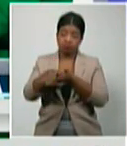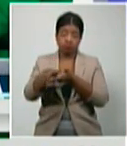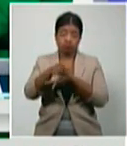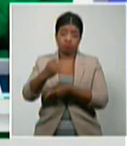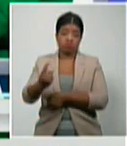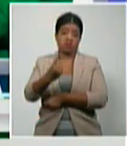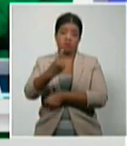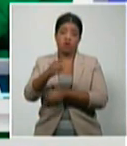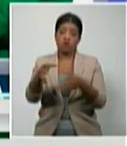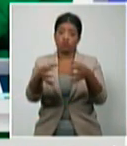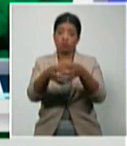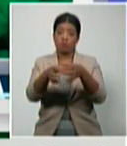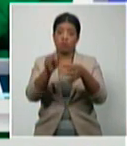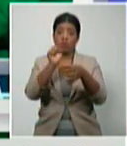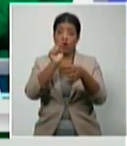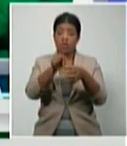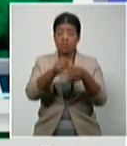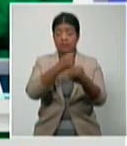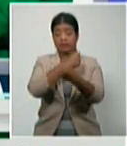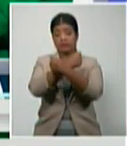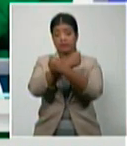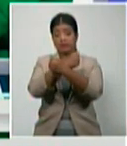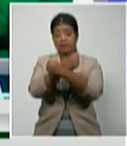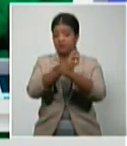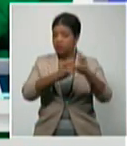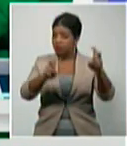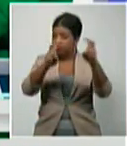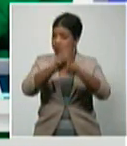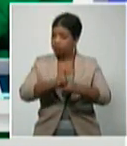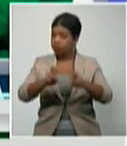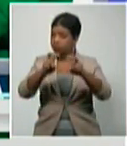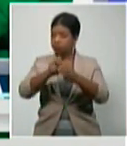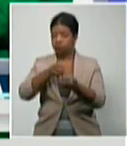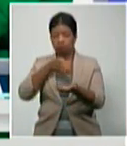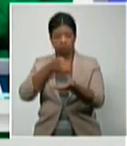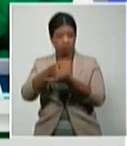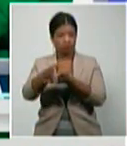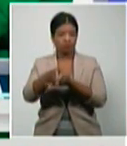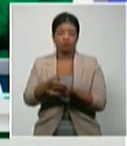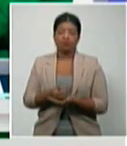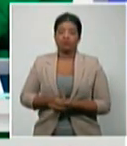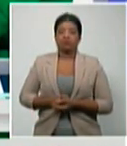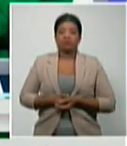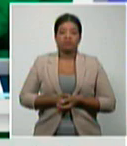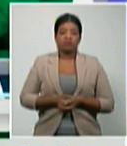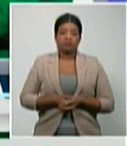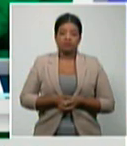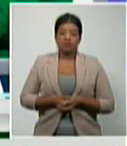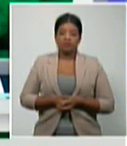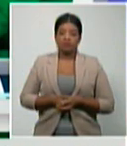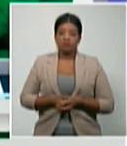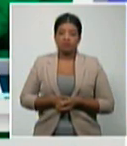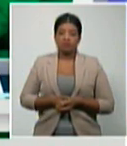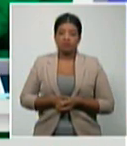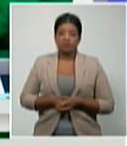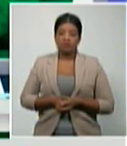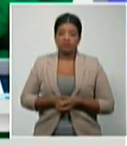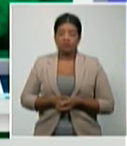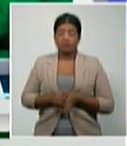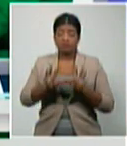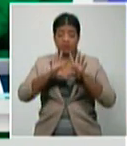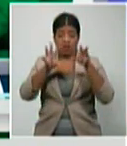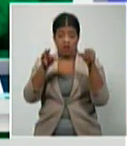grupo de riesgo a estudiar y a seguir estrechamente. Y ya en el acumulado, el